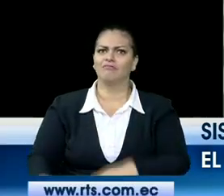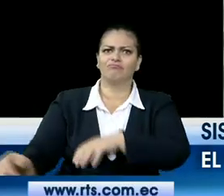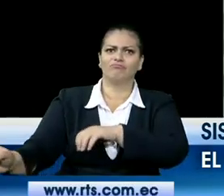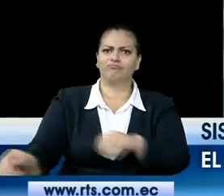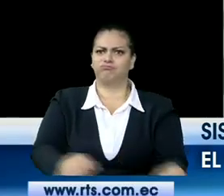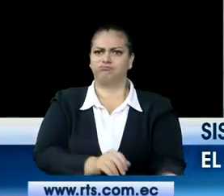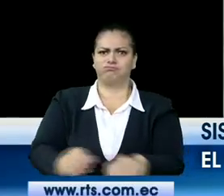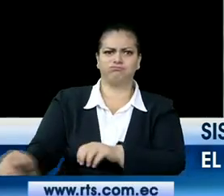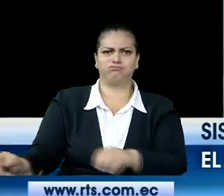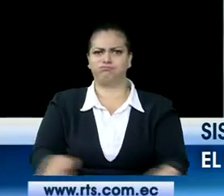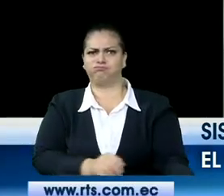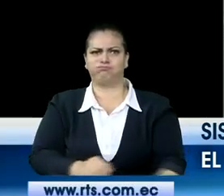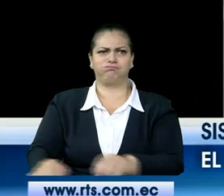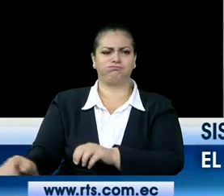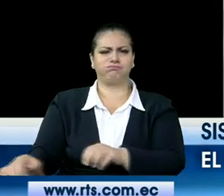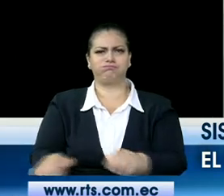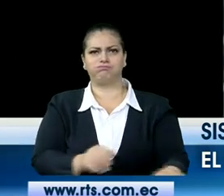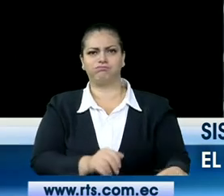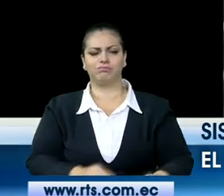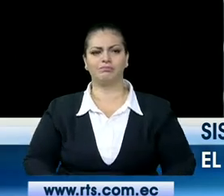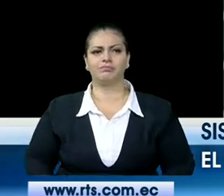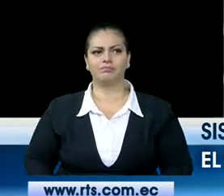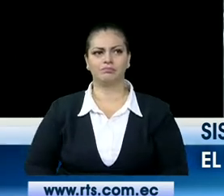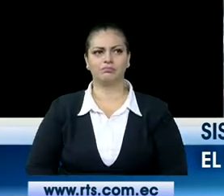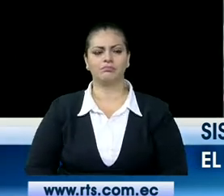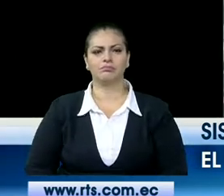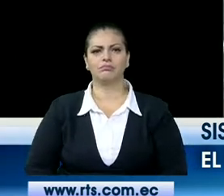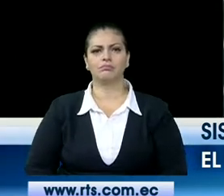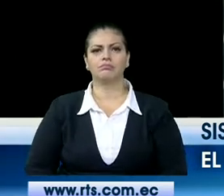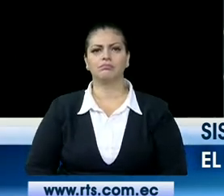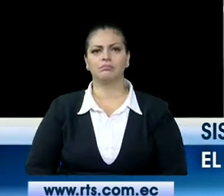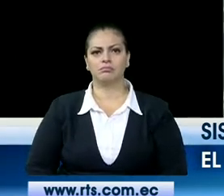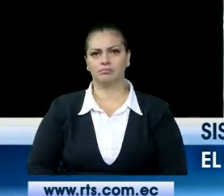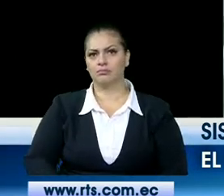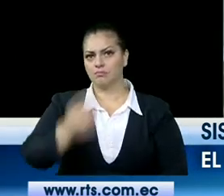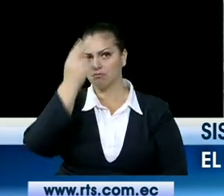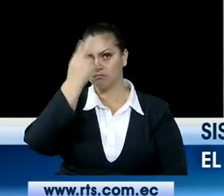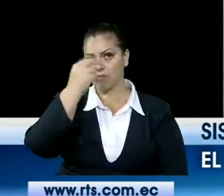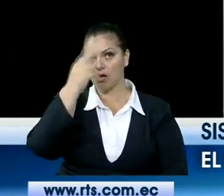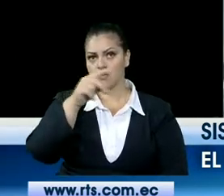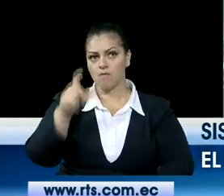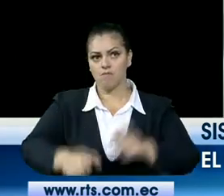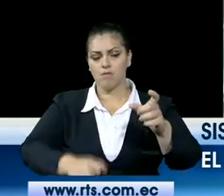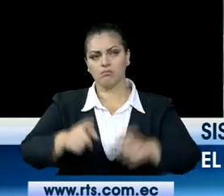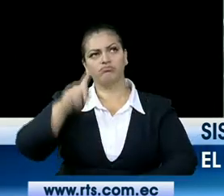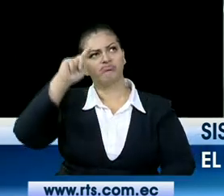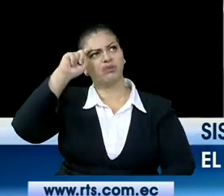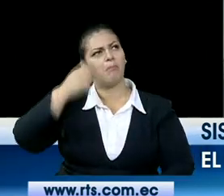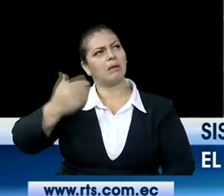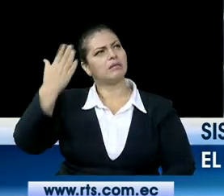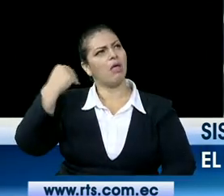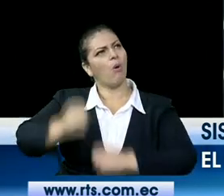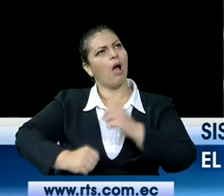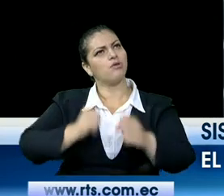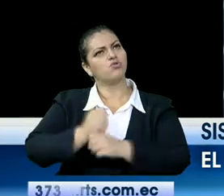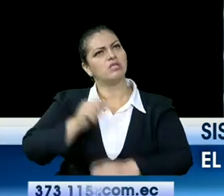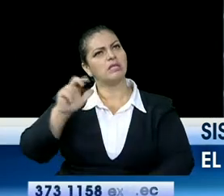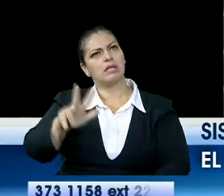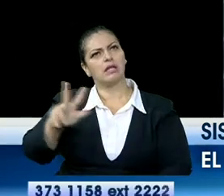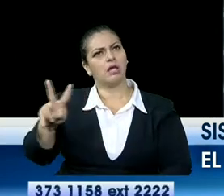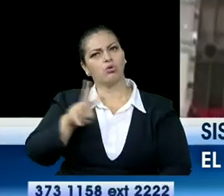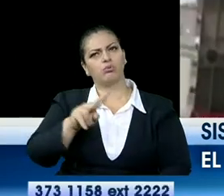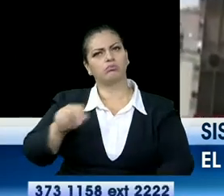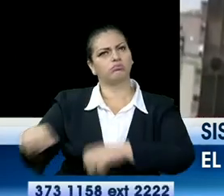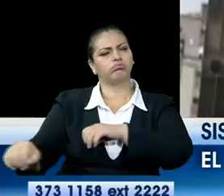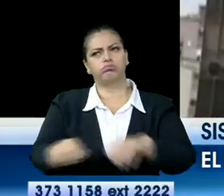años del terrible movimiento telúrico de hace 32 años, de más de 8 puntos